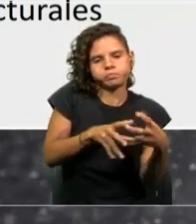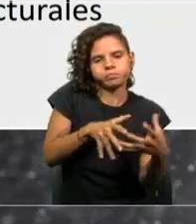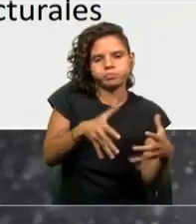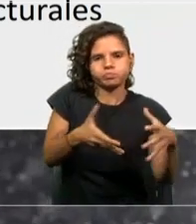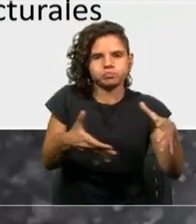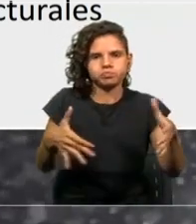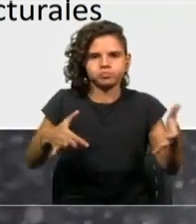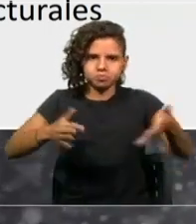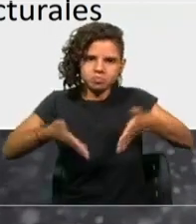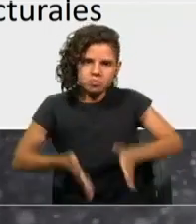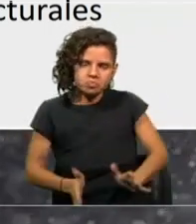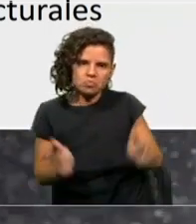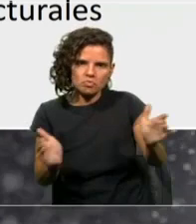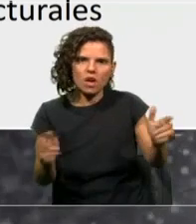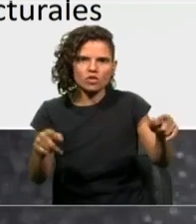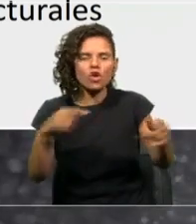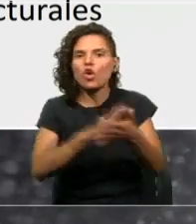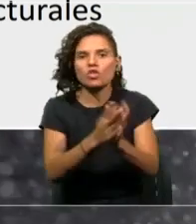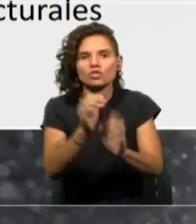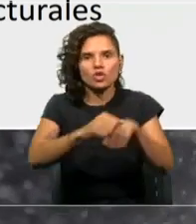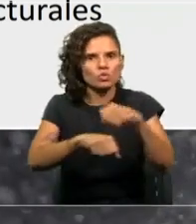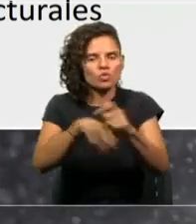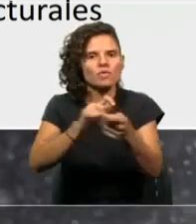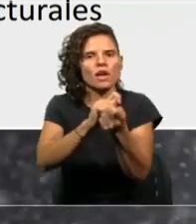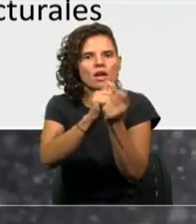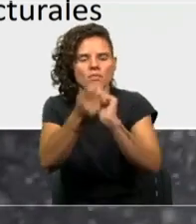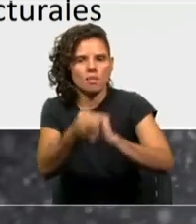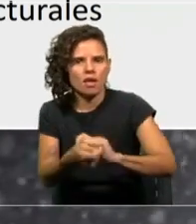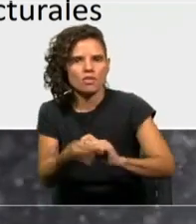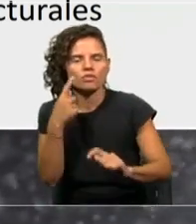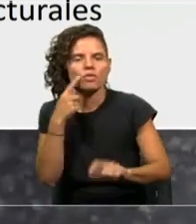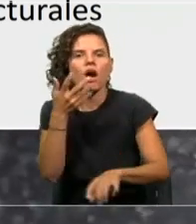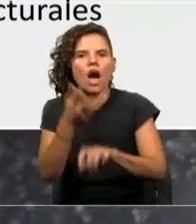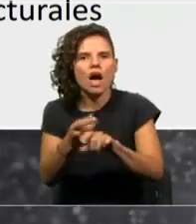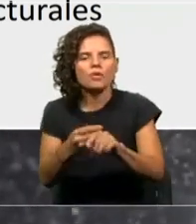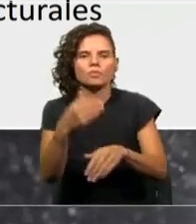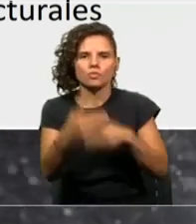cambios estructurales enormes, pero no ocurren así nomás. ¿Ya? Hay patrones, ¿ya?